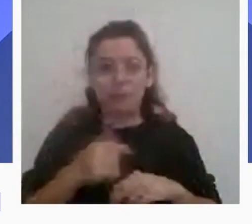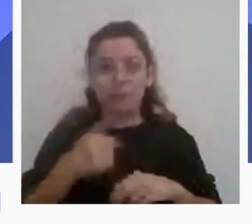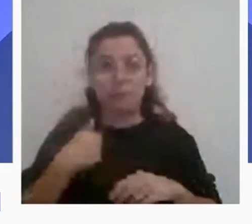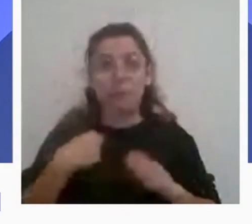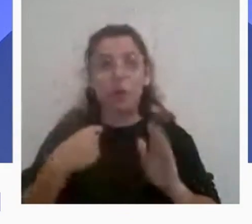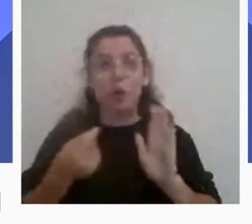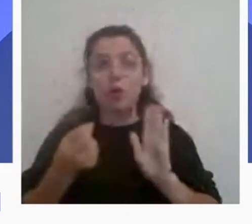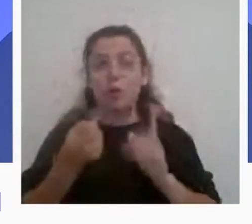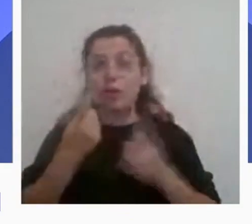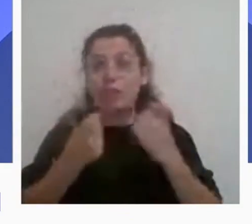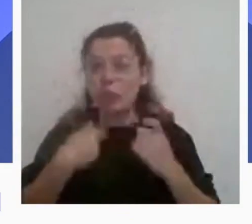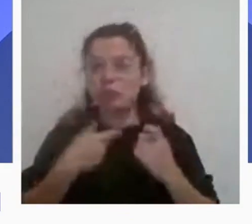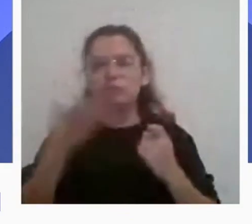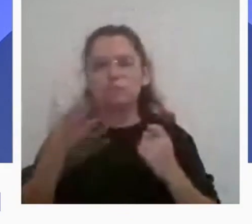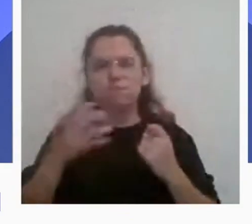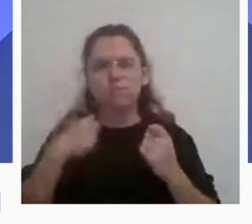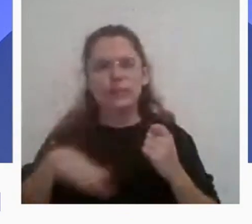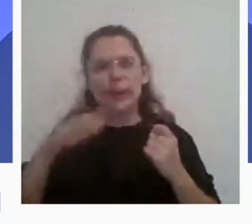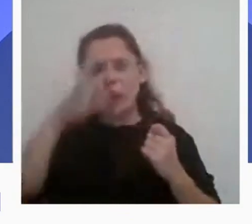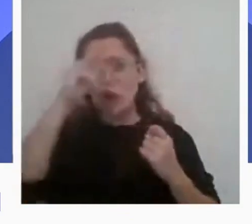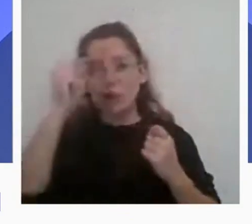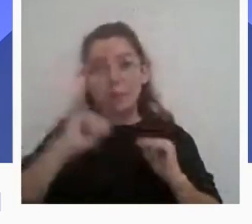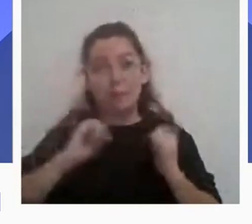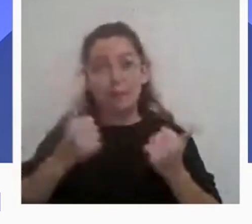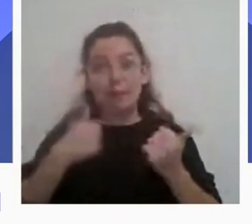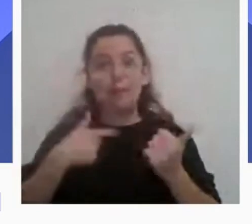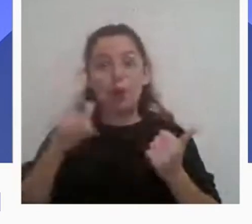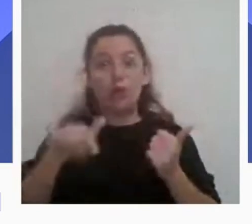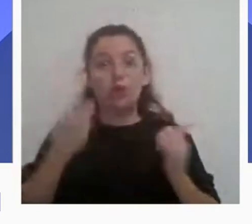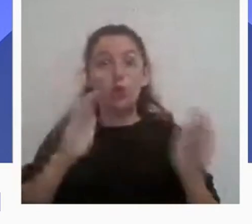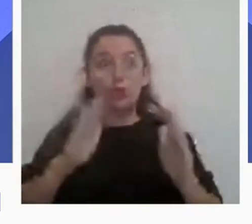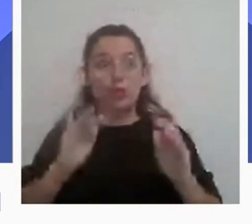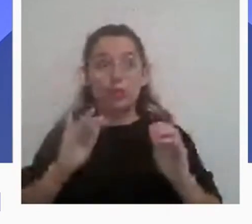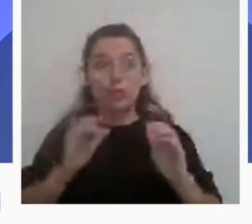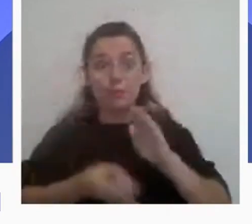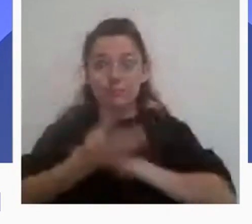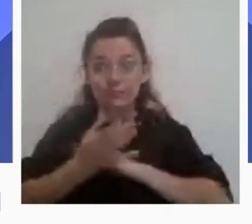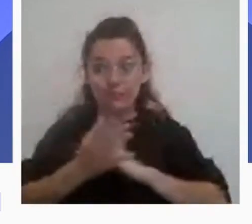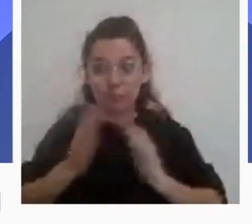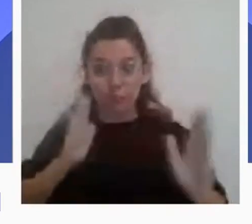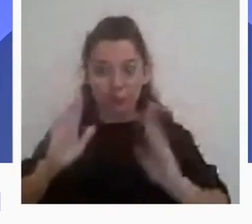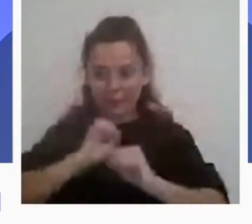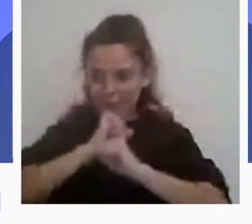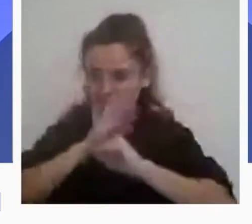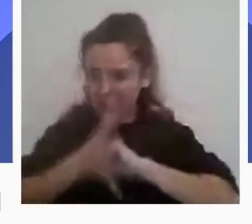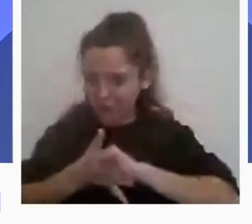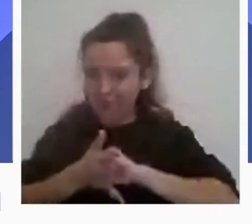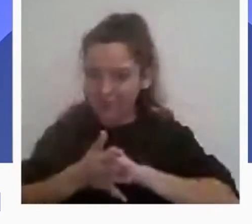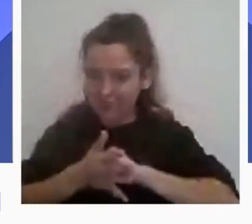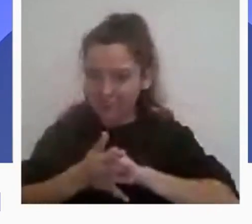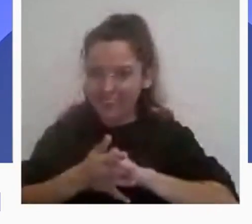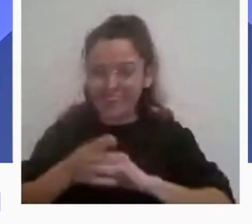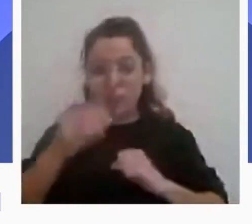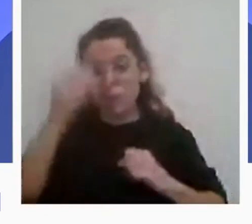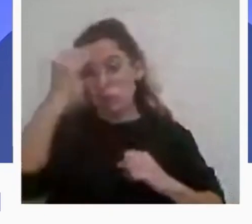empezamos a olvidar, como tú decías, afortunadamente. Pero esto nació en plena pandemia. No había más que ver los vídeos. Supongo que haréis una segunda edición del